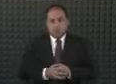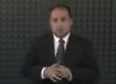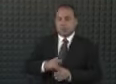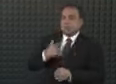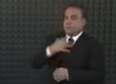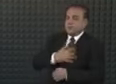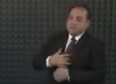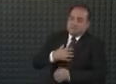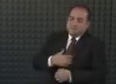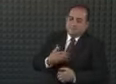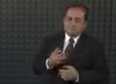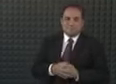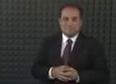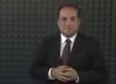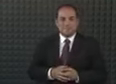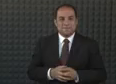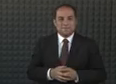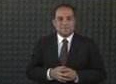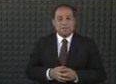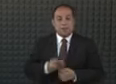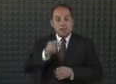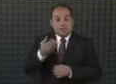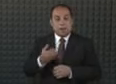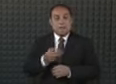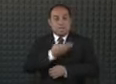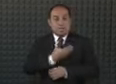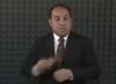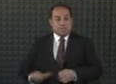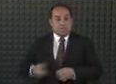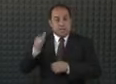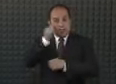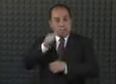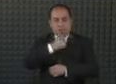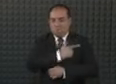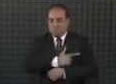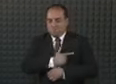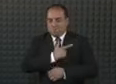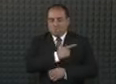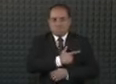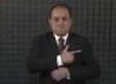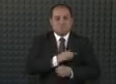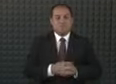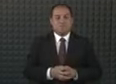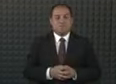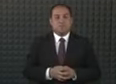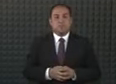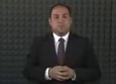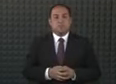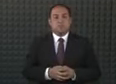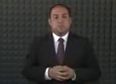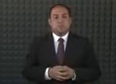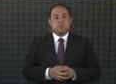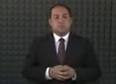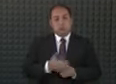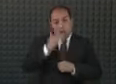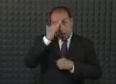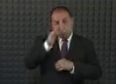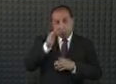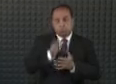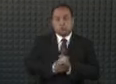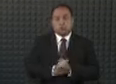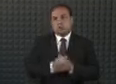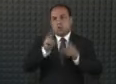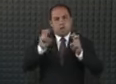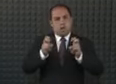contentos de recibir al presidente, siempre nos da muchísimo gusto y sabemos que no es un